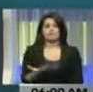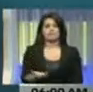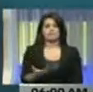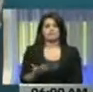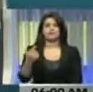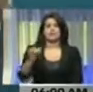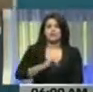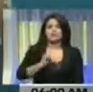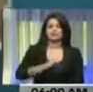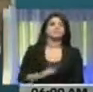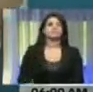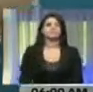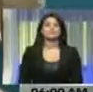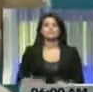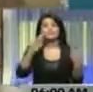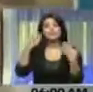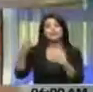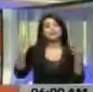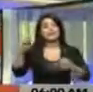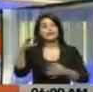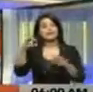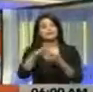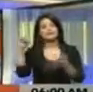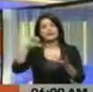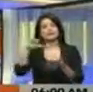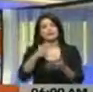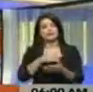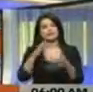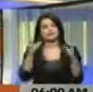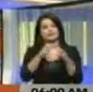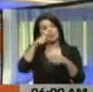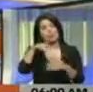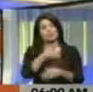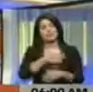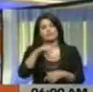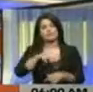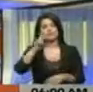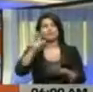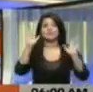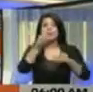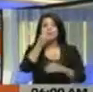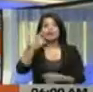nuestra idiosincrasia. Y ahí está arraigada la salsa en el sector popular de nuestro país. Que